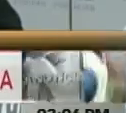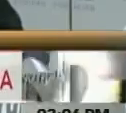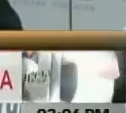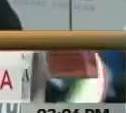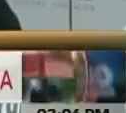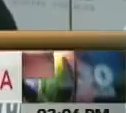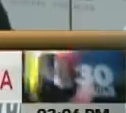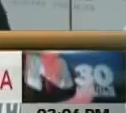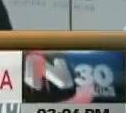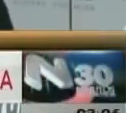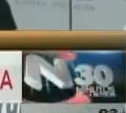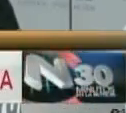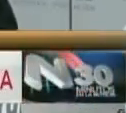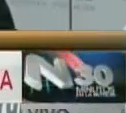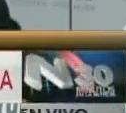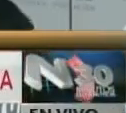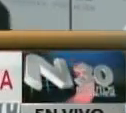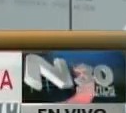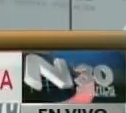sobre el dónde.